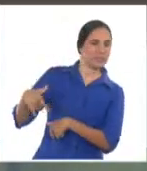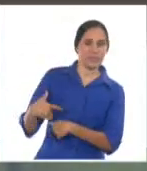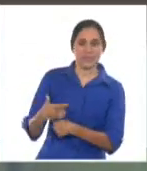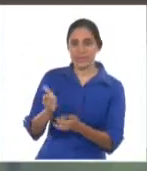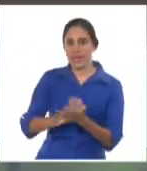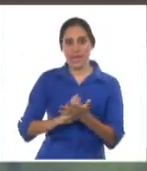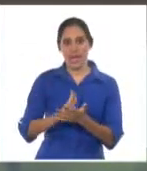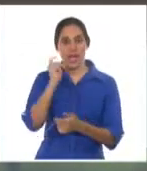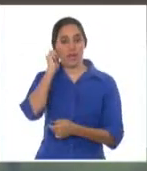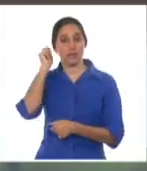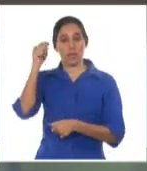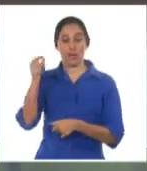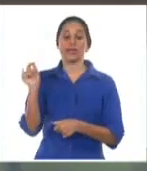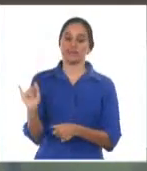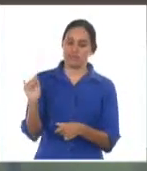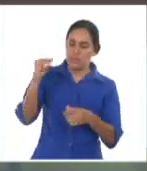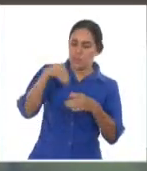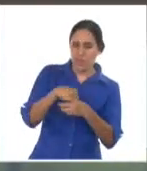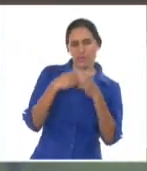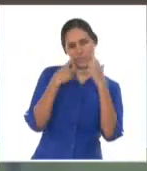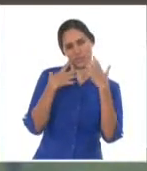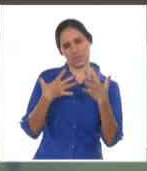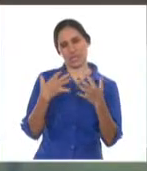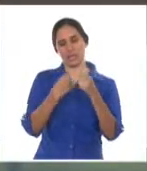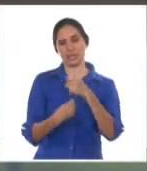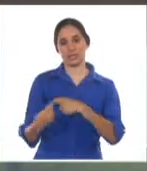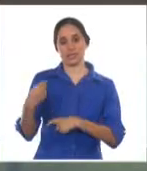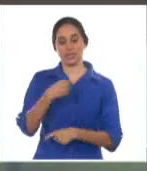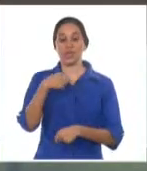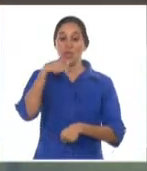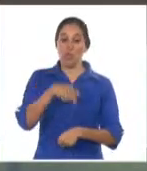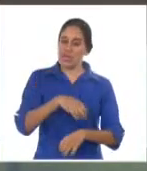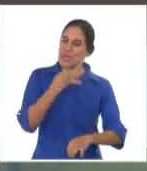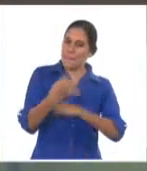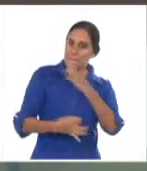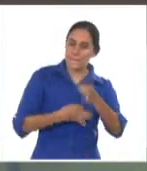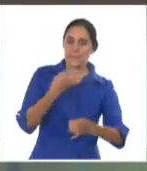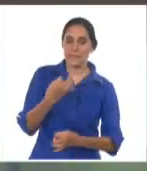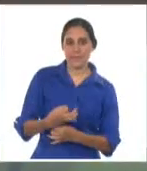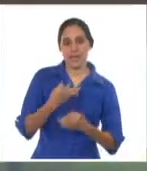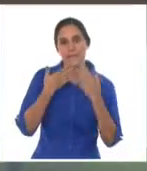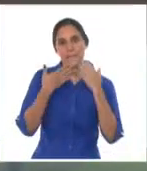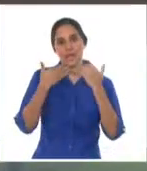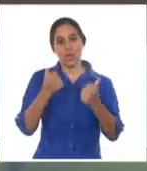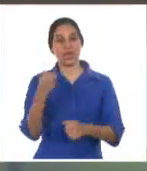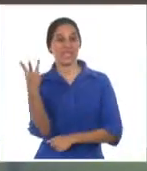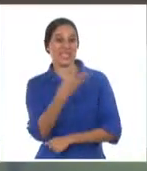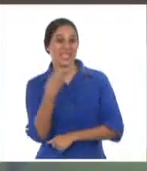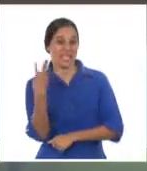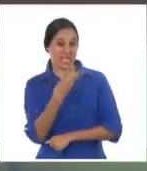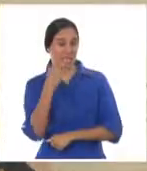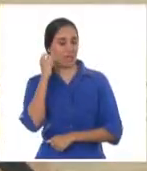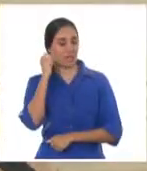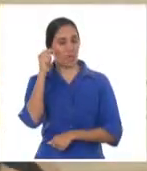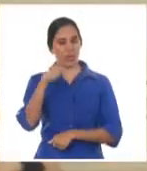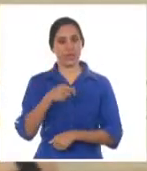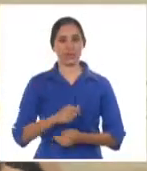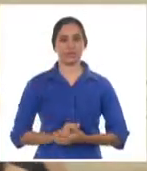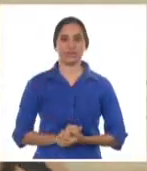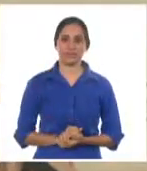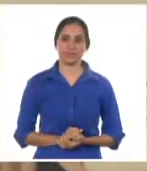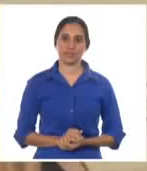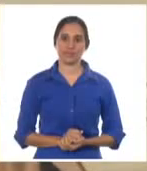naturalizadas e incluso invisibilizadas. Hoy nuestro noticiero le ofrece la mirada de tres expertas sobre el asunto.